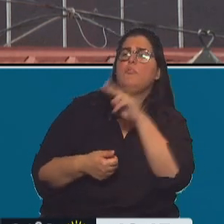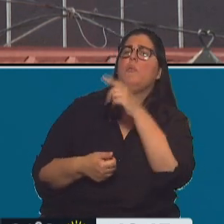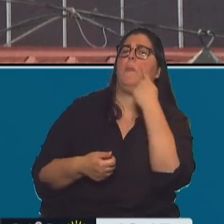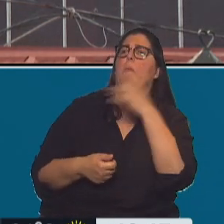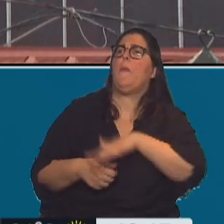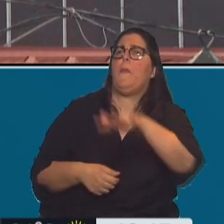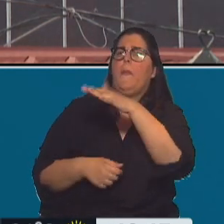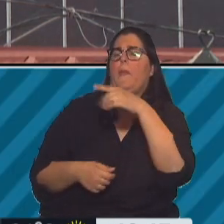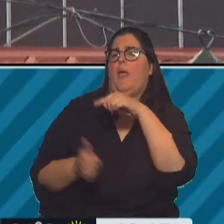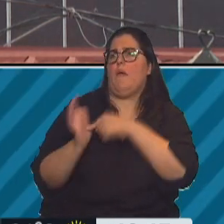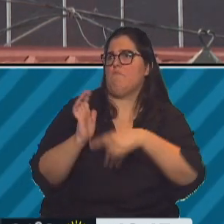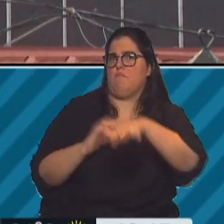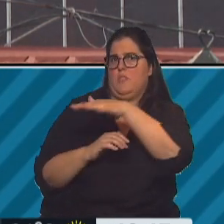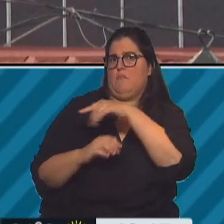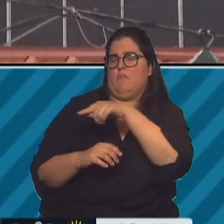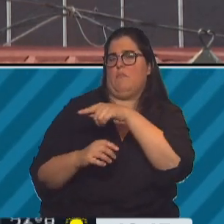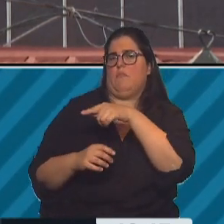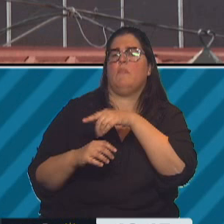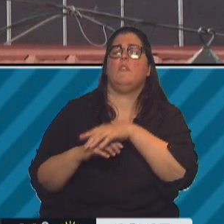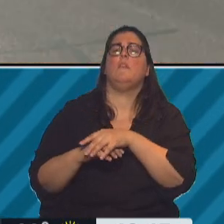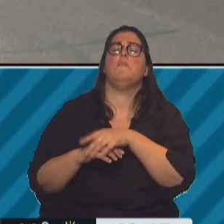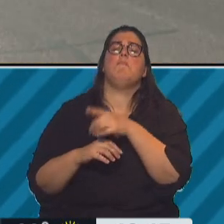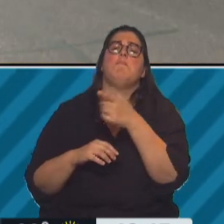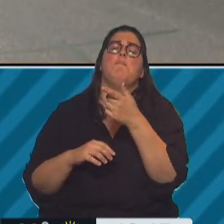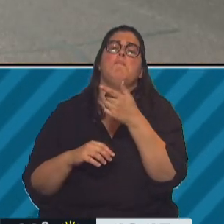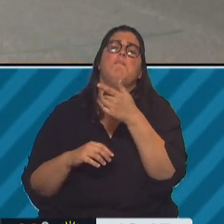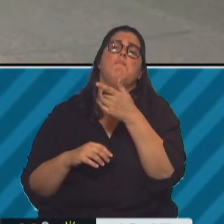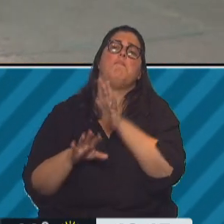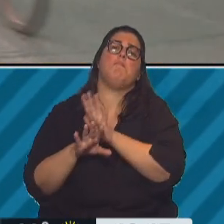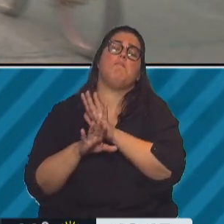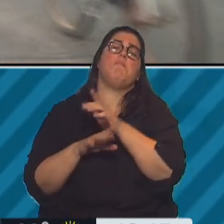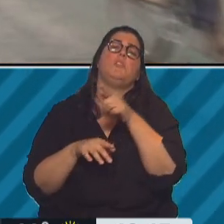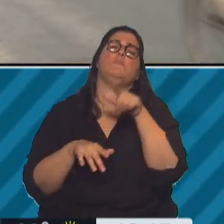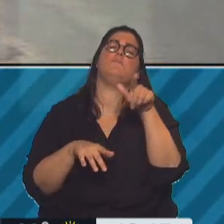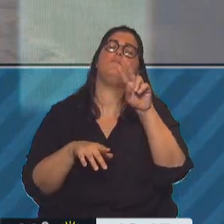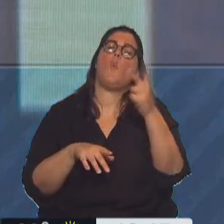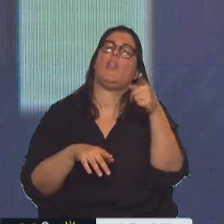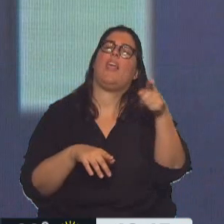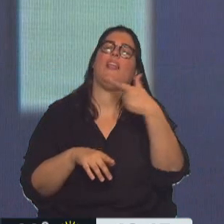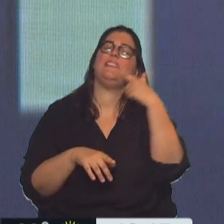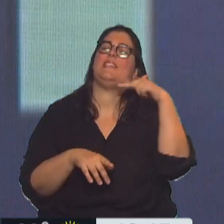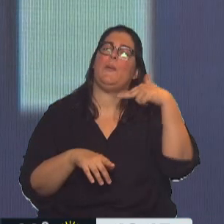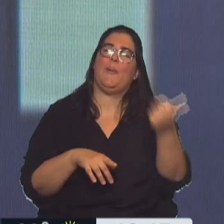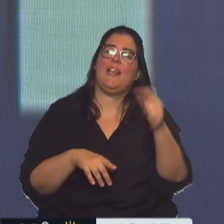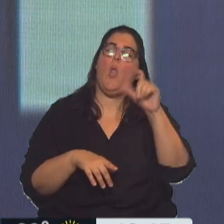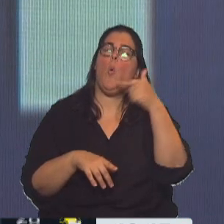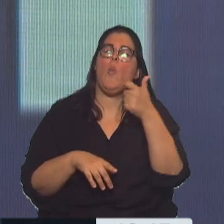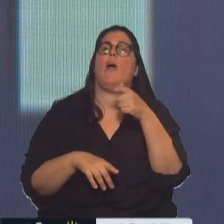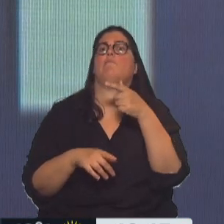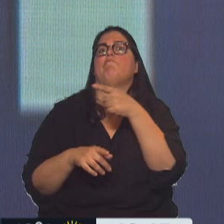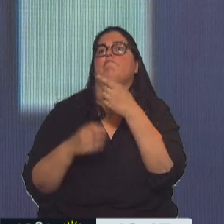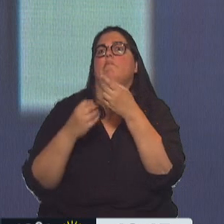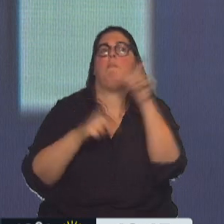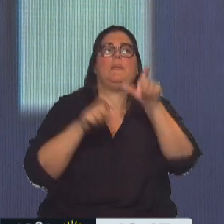y como consecuencia, básicamente del episodio de la muerte de Silvina Luna, empezó a recibir rayones en el